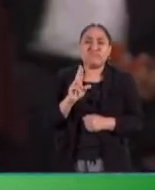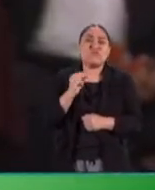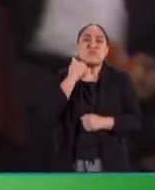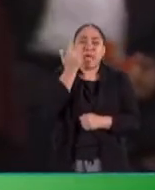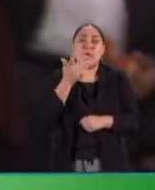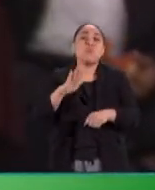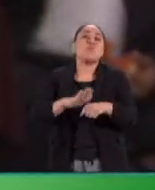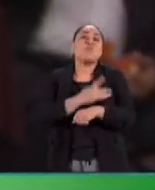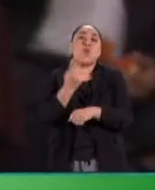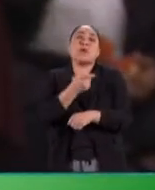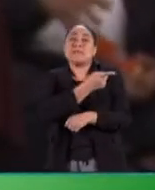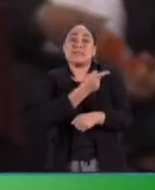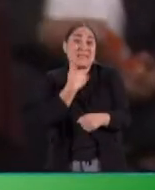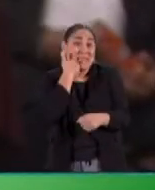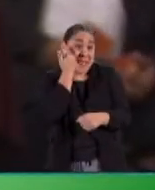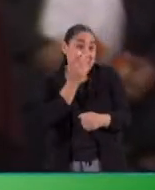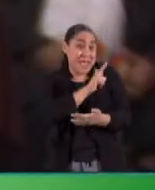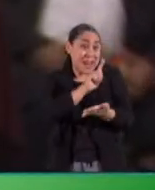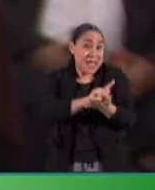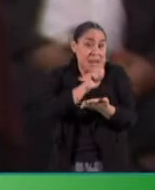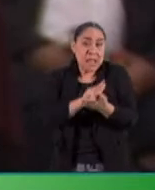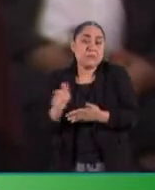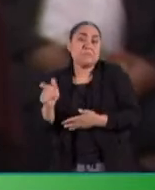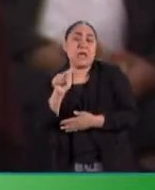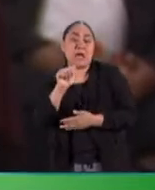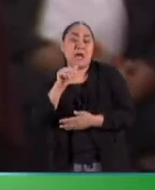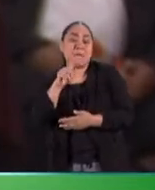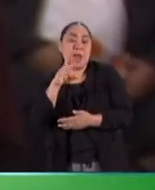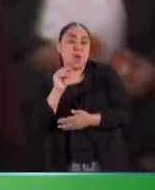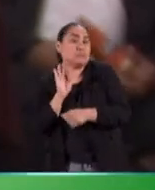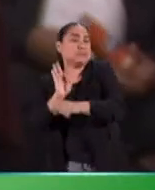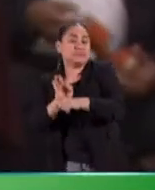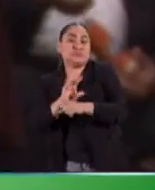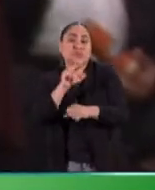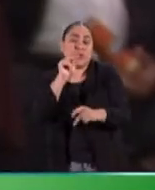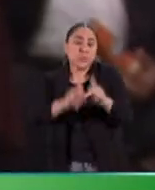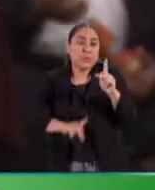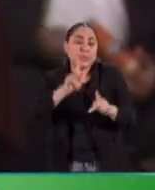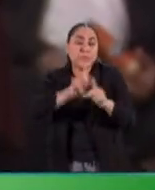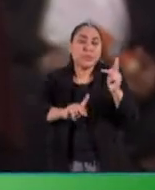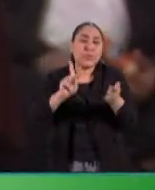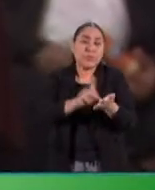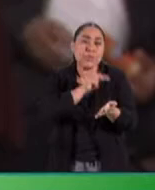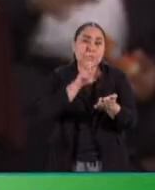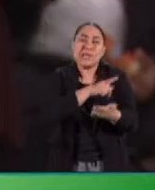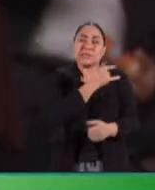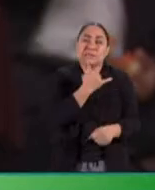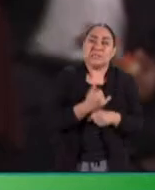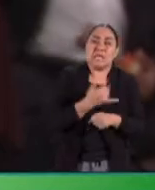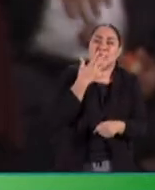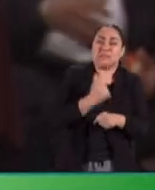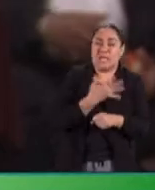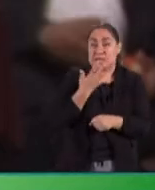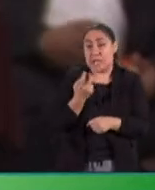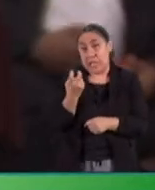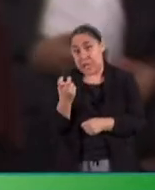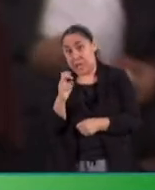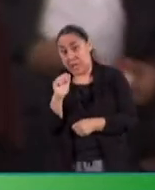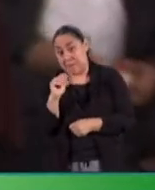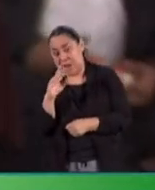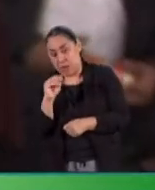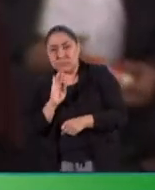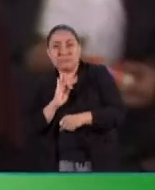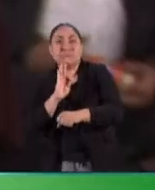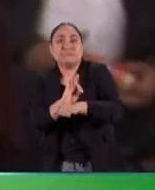excesos y ambiciones el amparo es el instrumento que ha significado la diferencia entre la injusticia y la